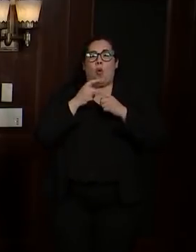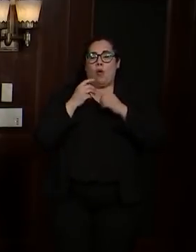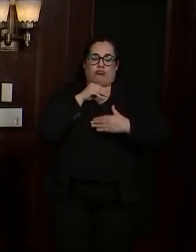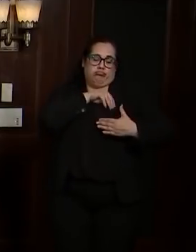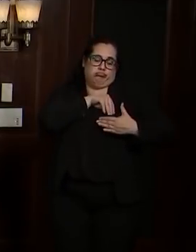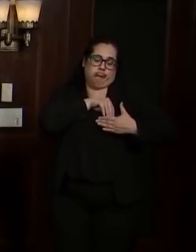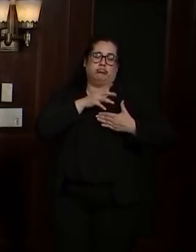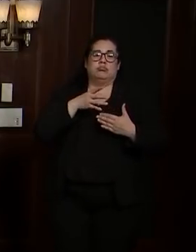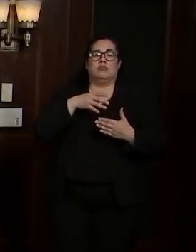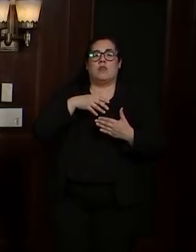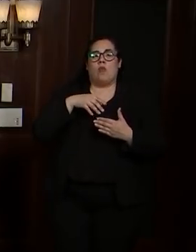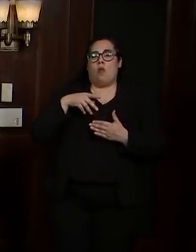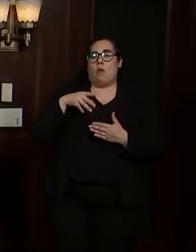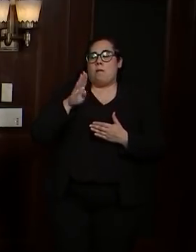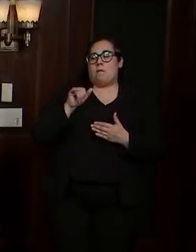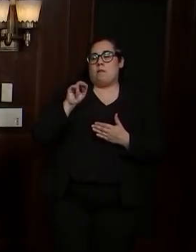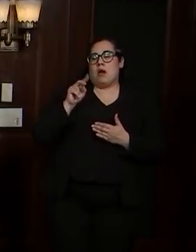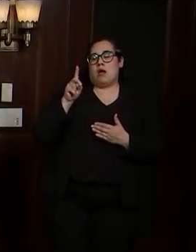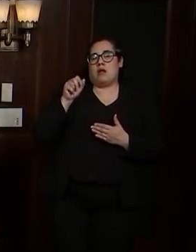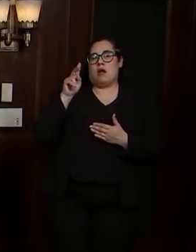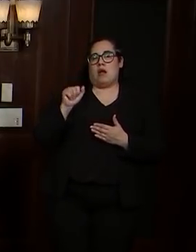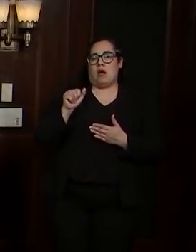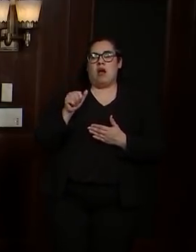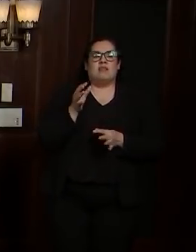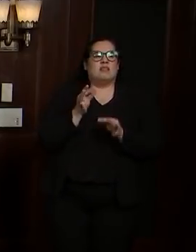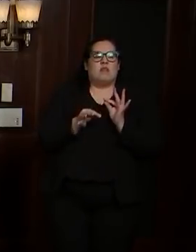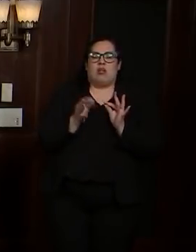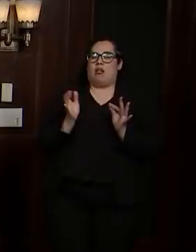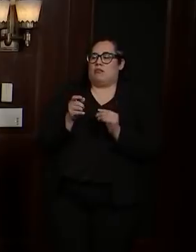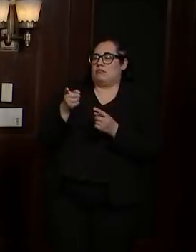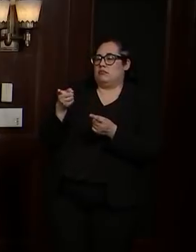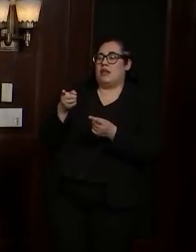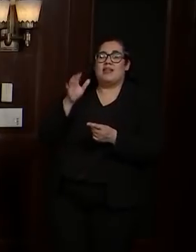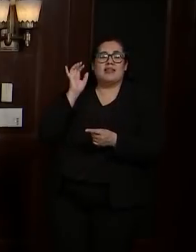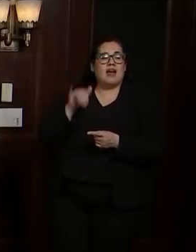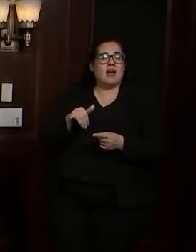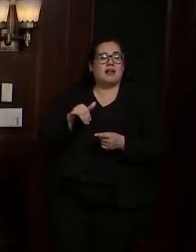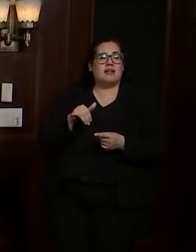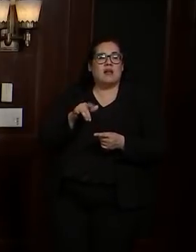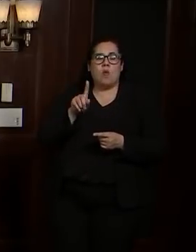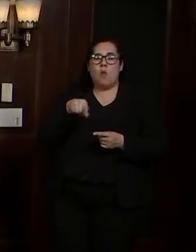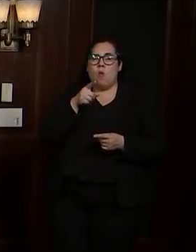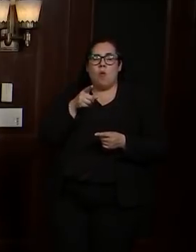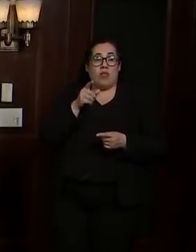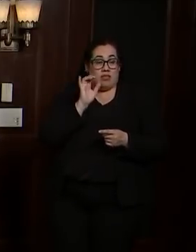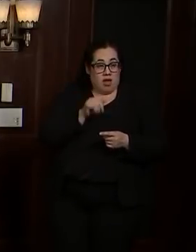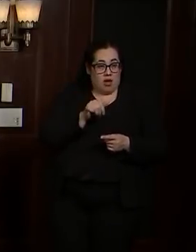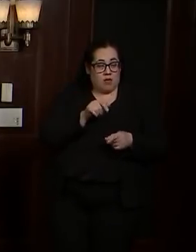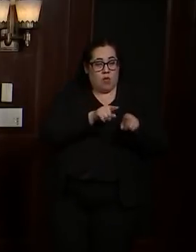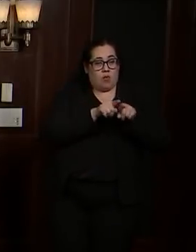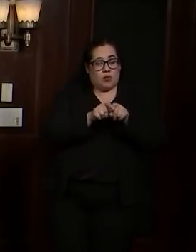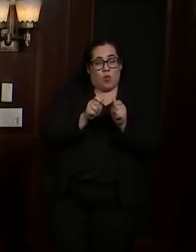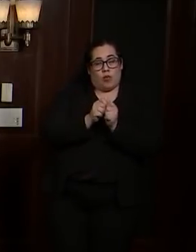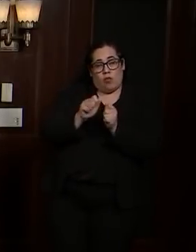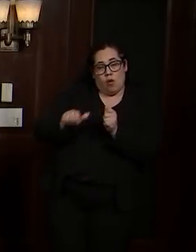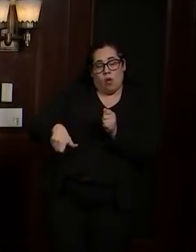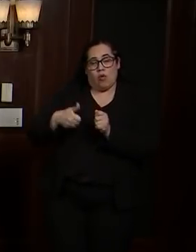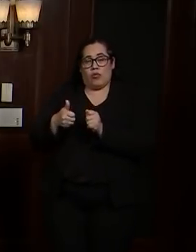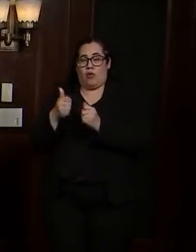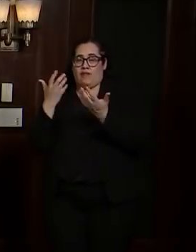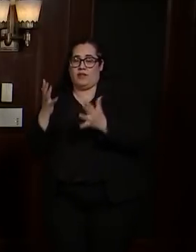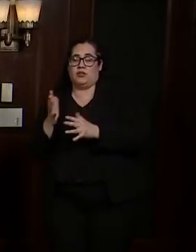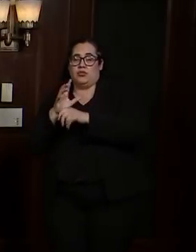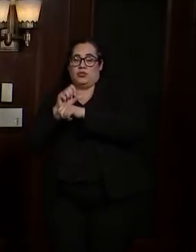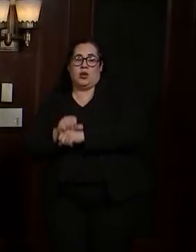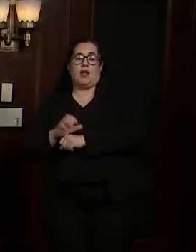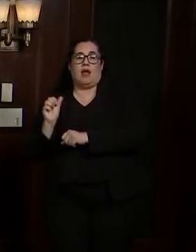bandanas o pañuelos. Y solo está efectiva esta medida junto con las otras prácticas como